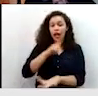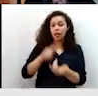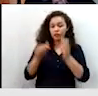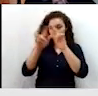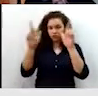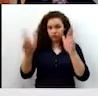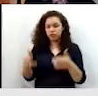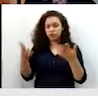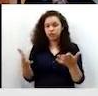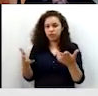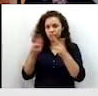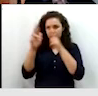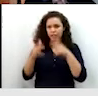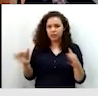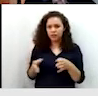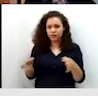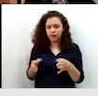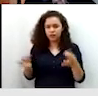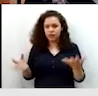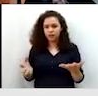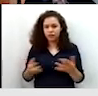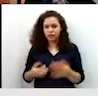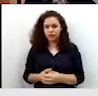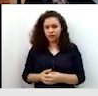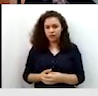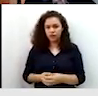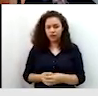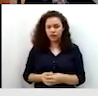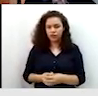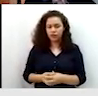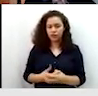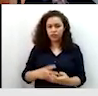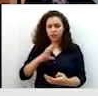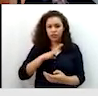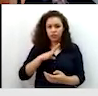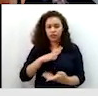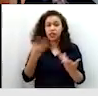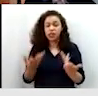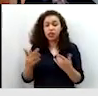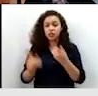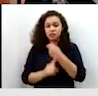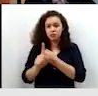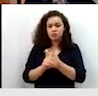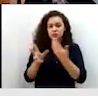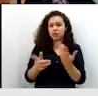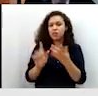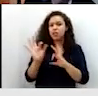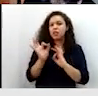una refrigeración, pues aún así corre riesgo que empiece un proceso de descomposición, a lo mejor un poquito más lento.